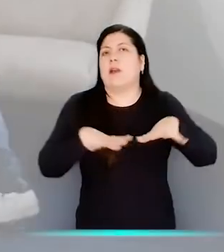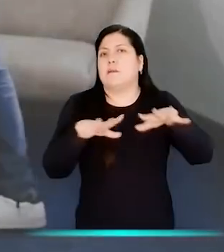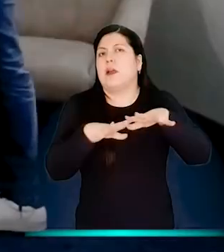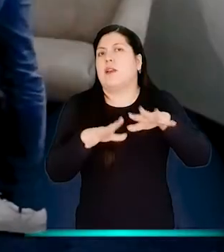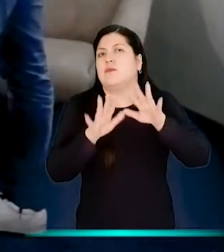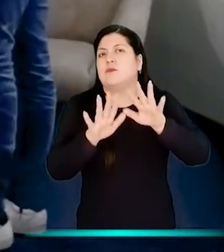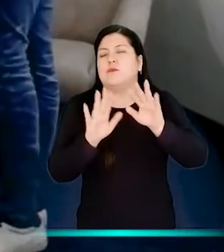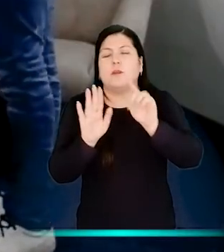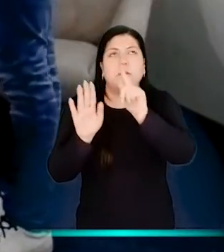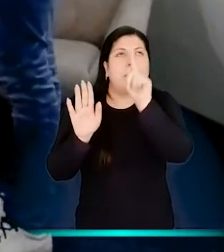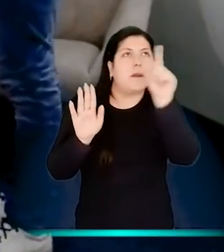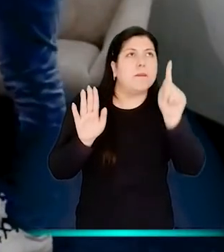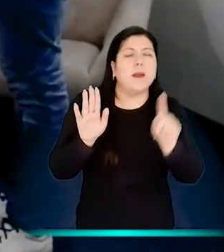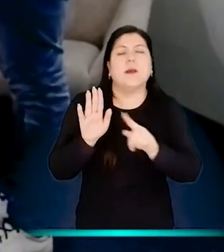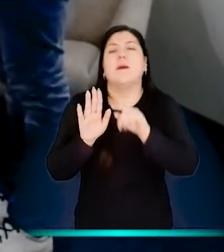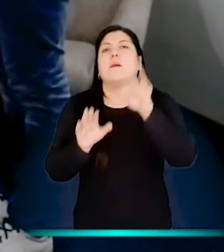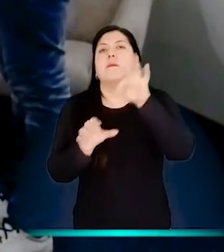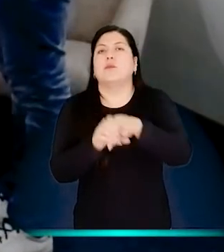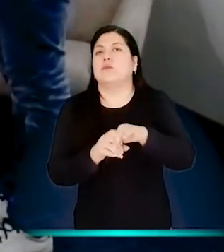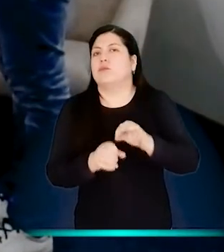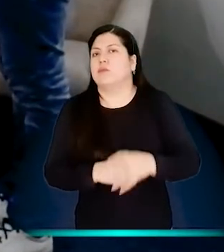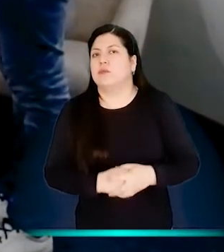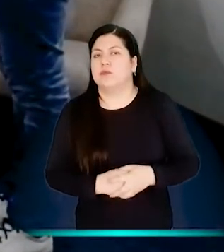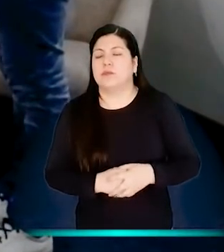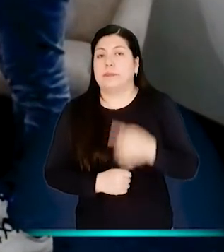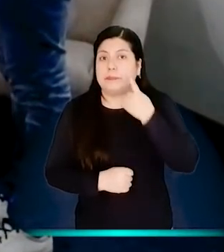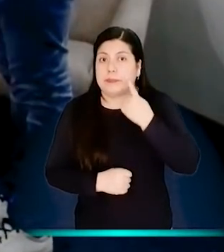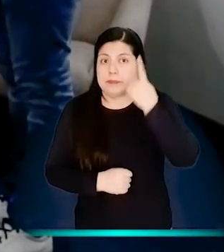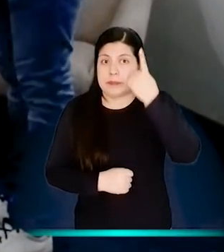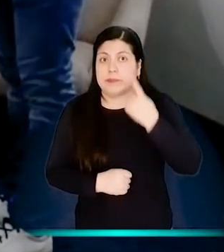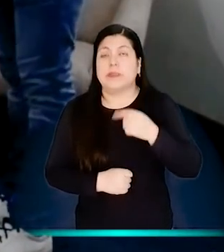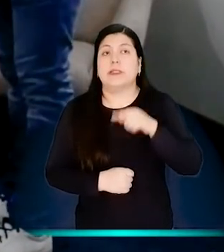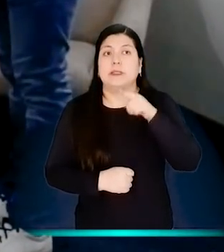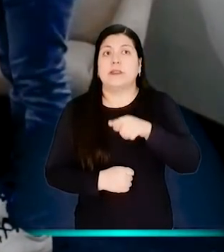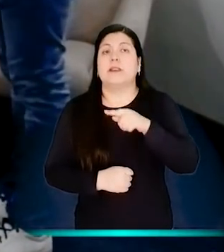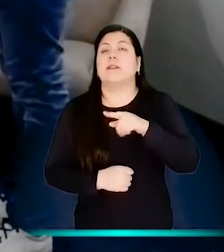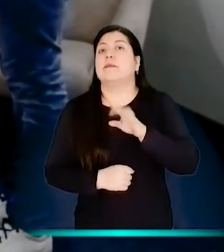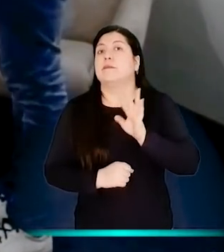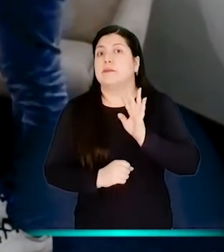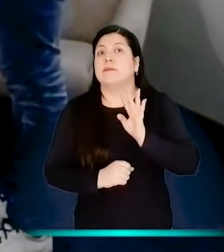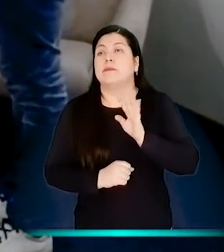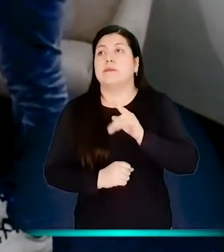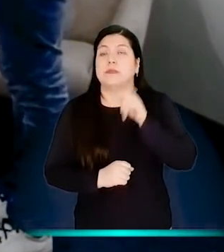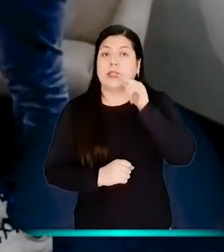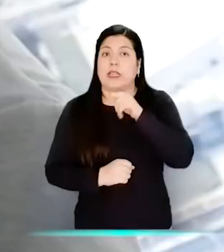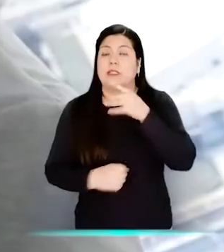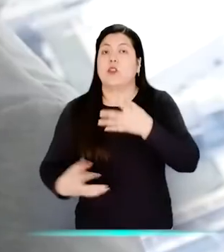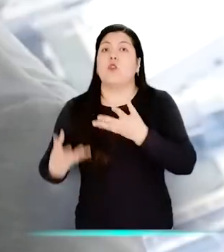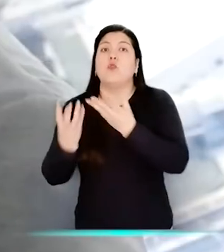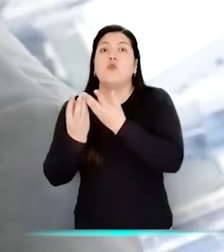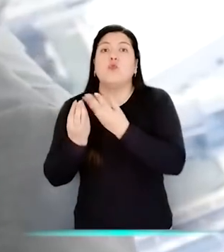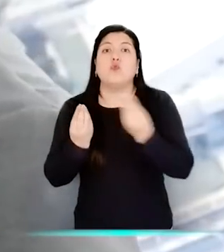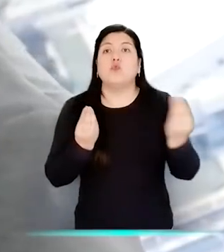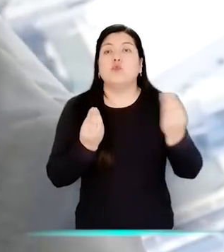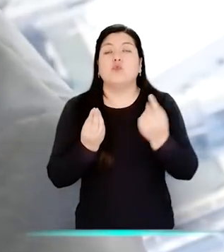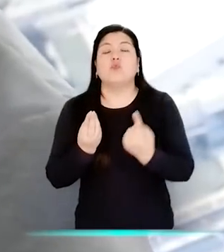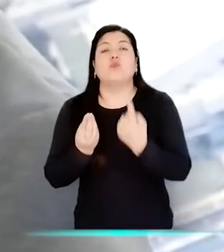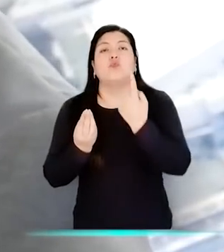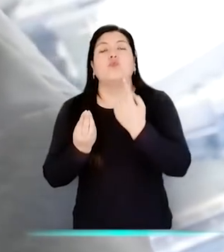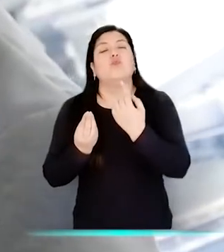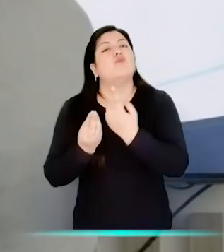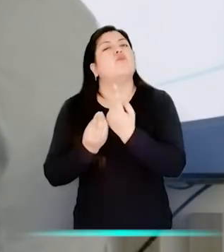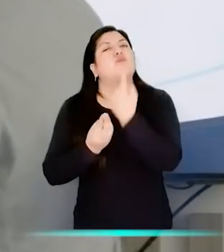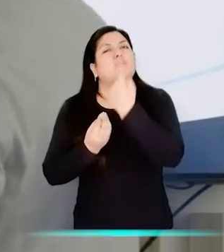marcación. Lo novedoso en este proceso electoral es la primera vez que se va a elegir esas curules para